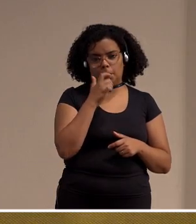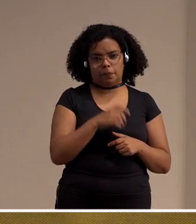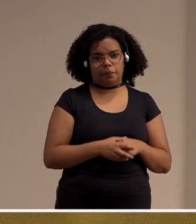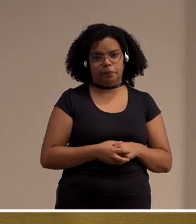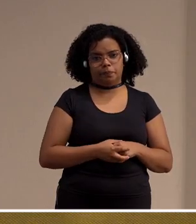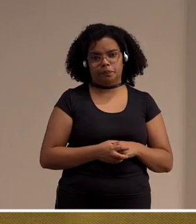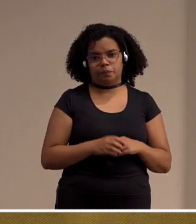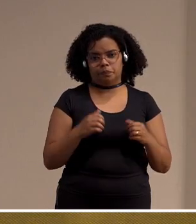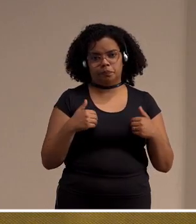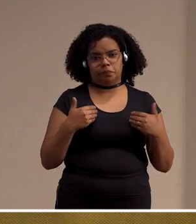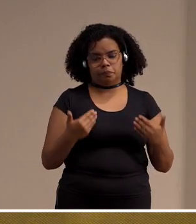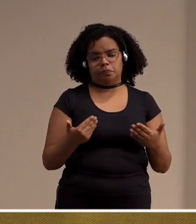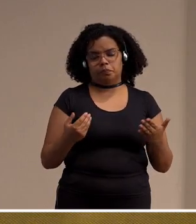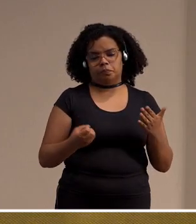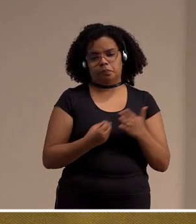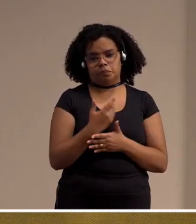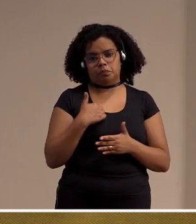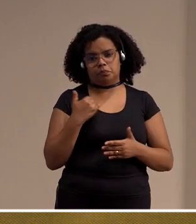para ficción científica